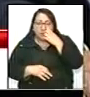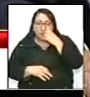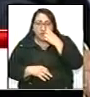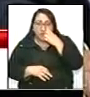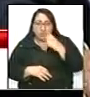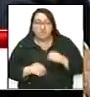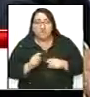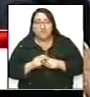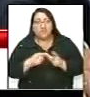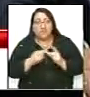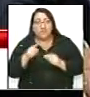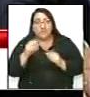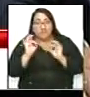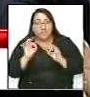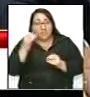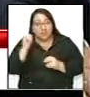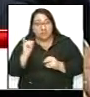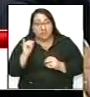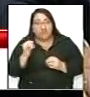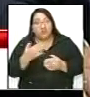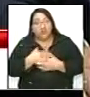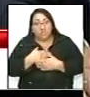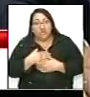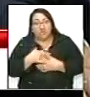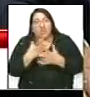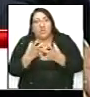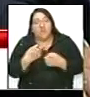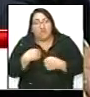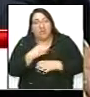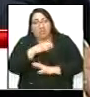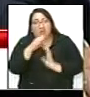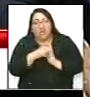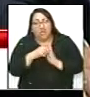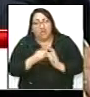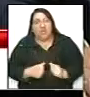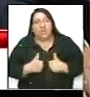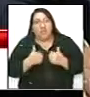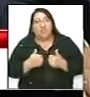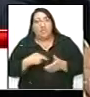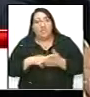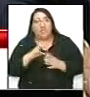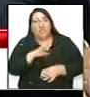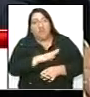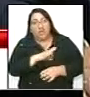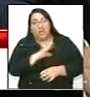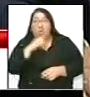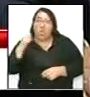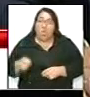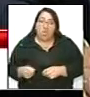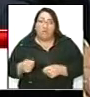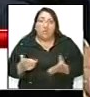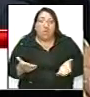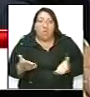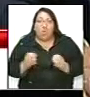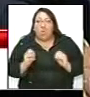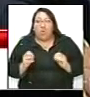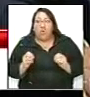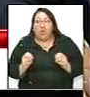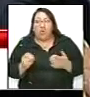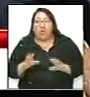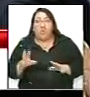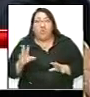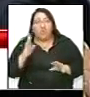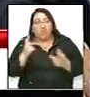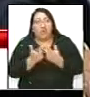expresión. Entonces, con esa misma lógica, porque yo decidí que mi proyecto de vida, voy a ser fiscal o voy a ser juez o voy a ser